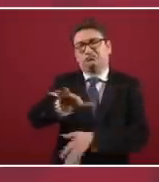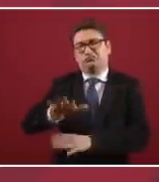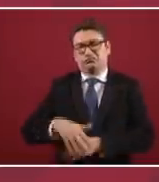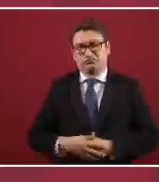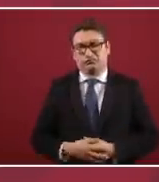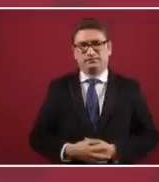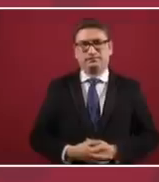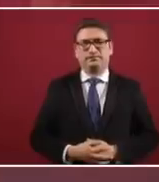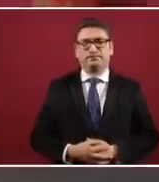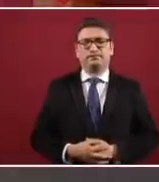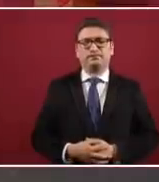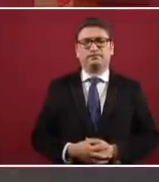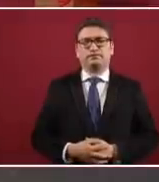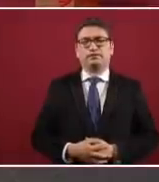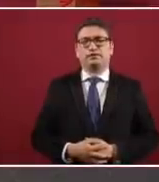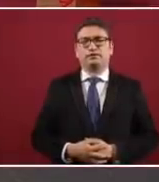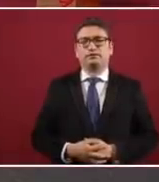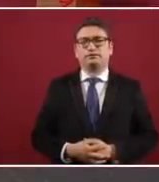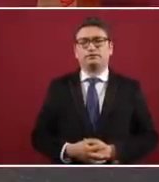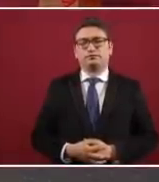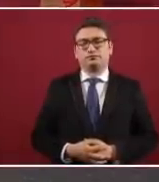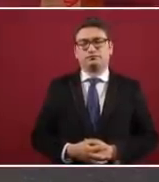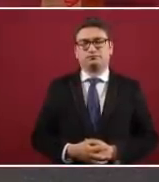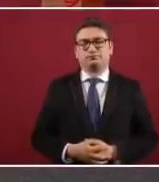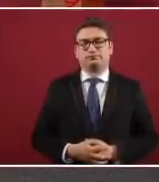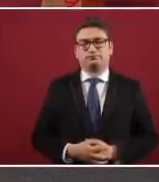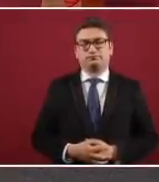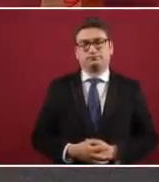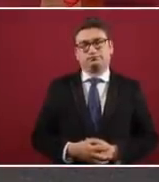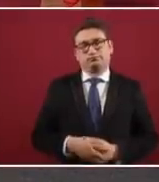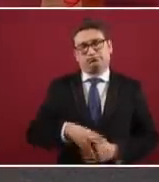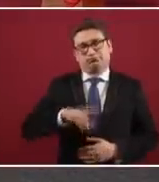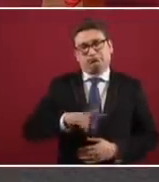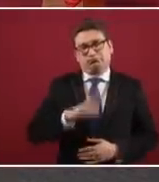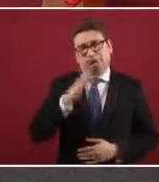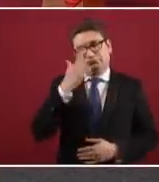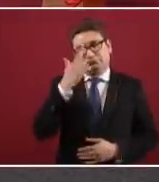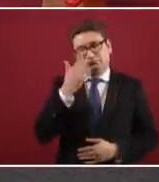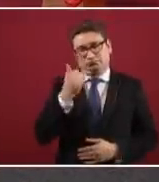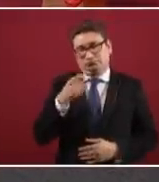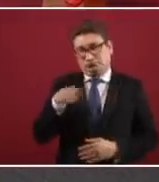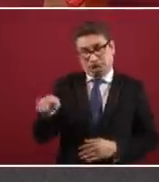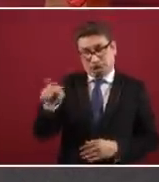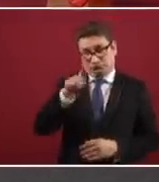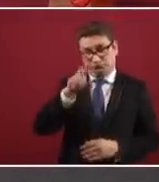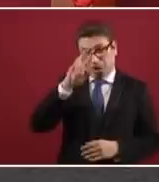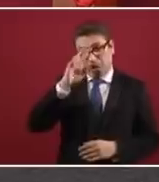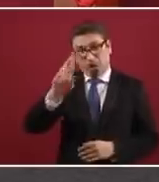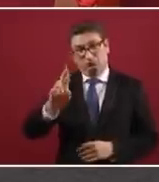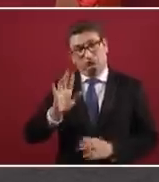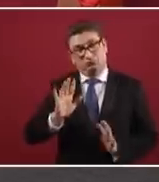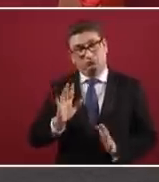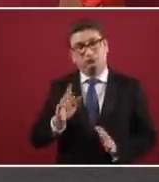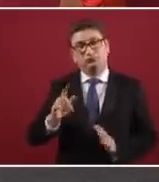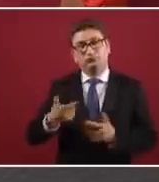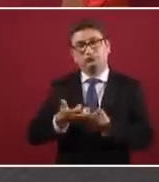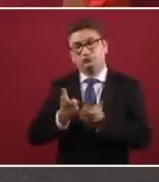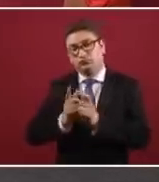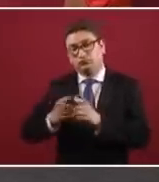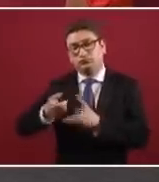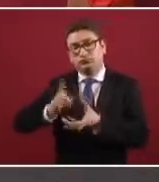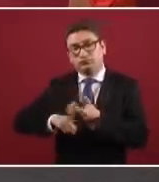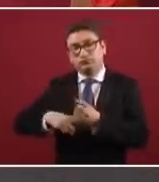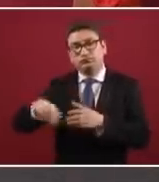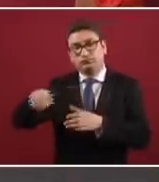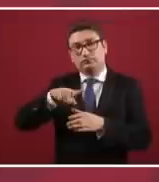Y por cierto, con todo respeto, los consejeros de el INE